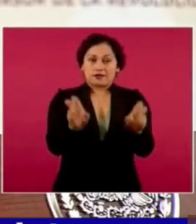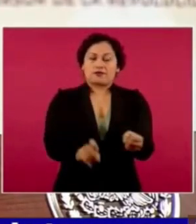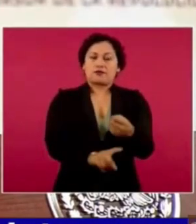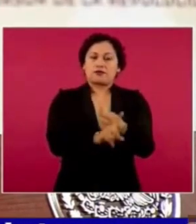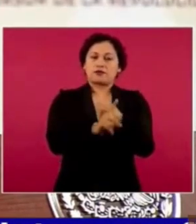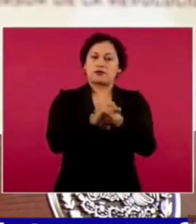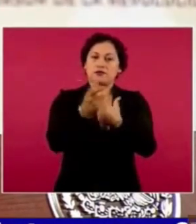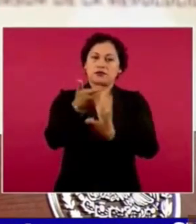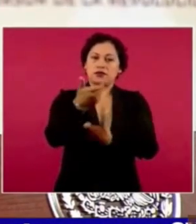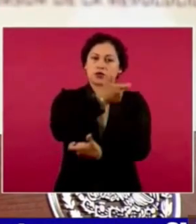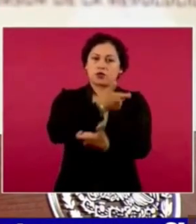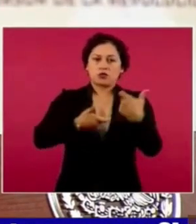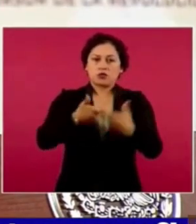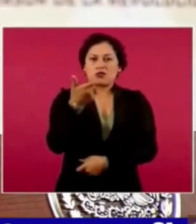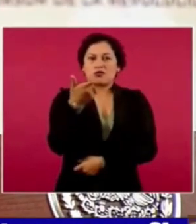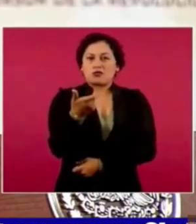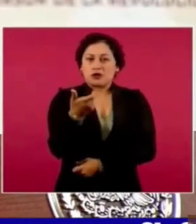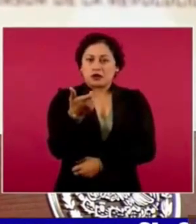es